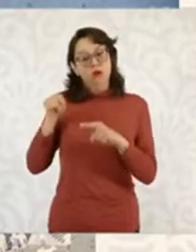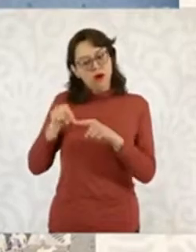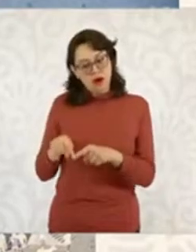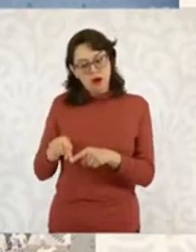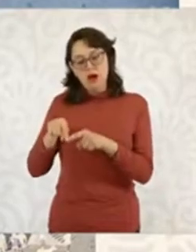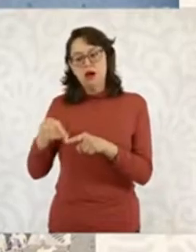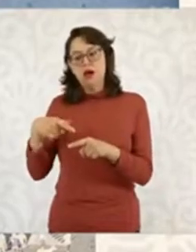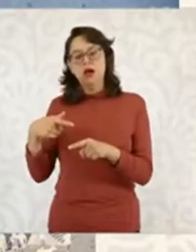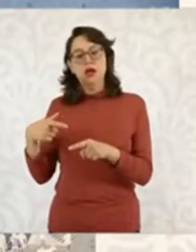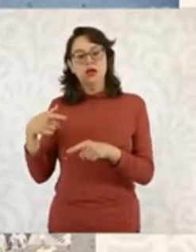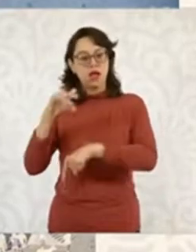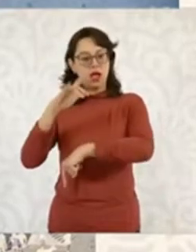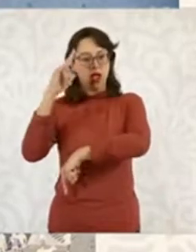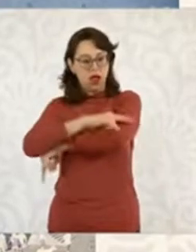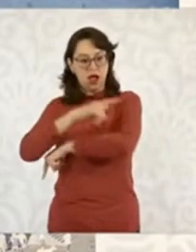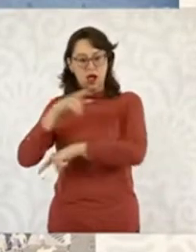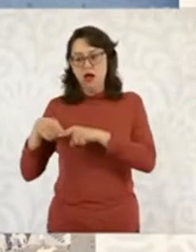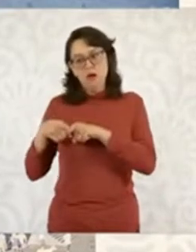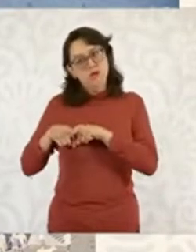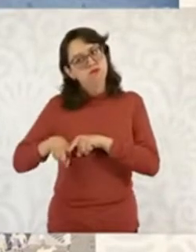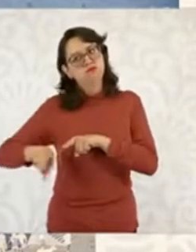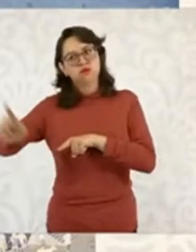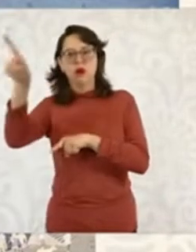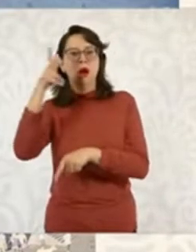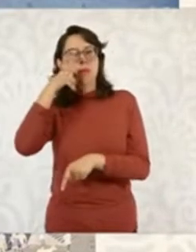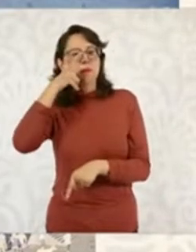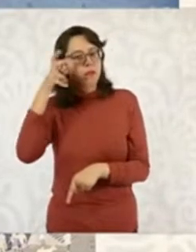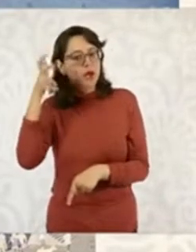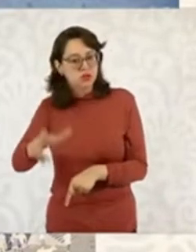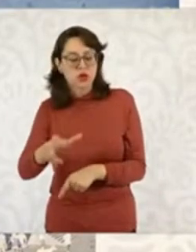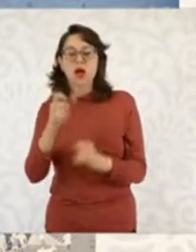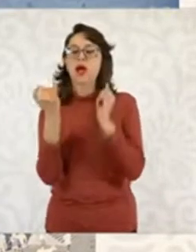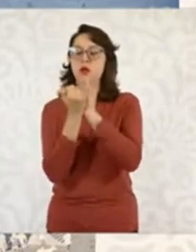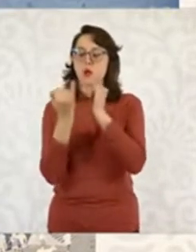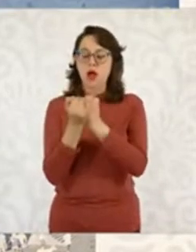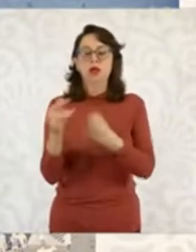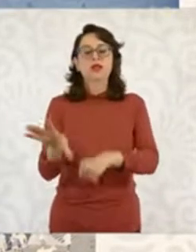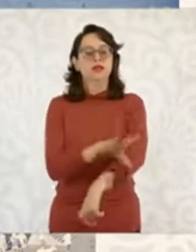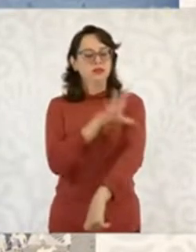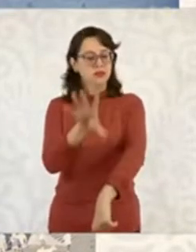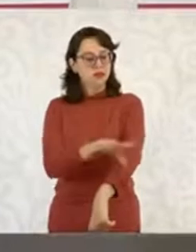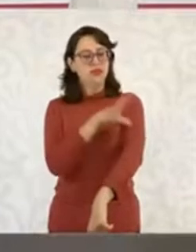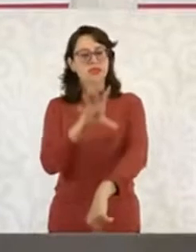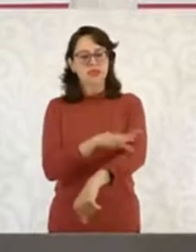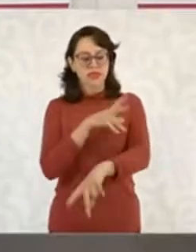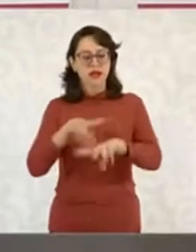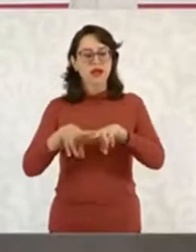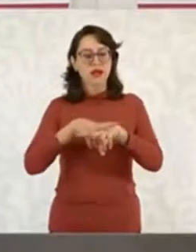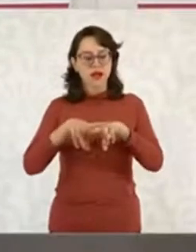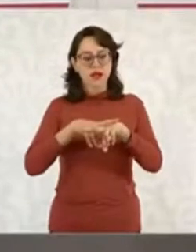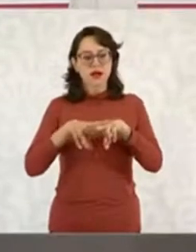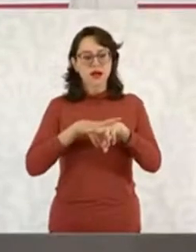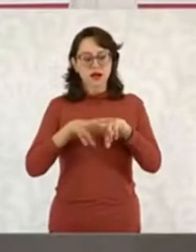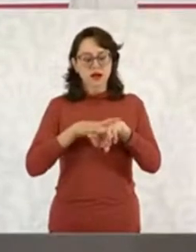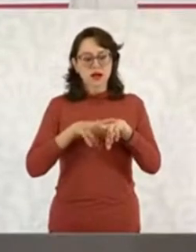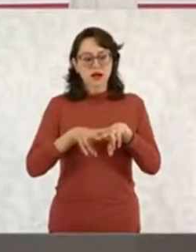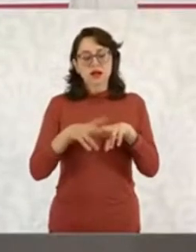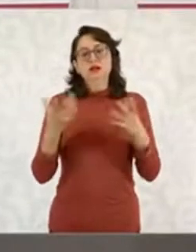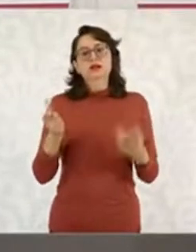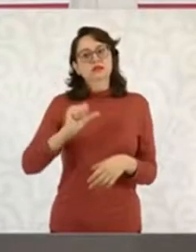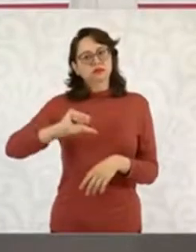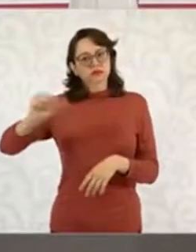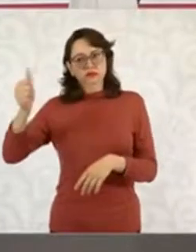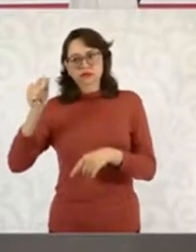Pachuca 54 kilómetros más. En ese recorrido también son trenes eléctricos, también son trenes con catenaria, en el resto de la red